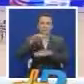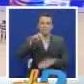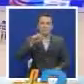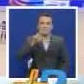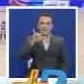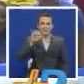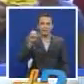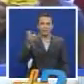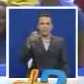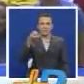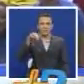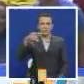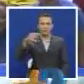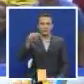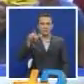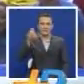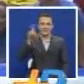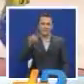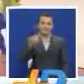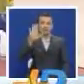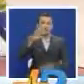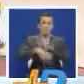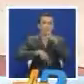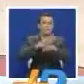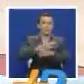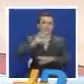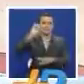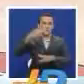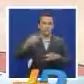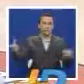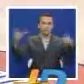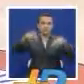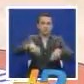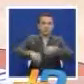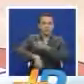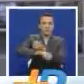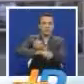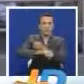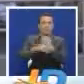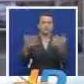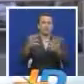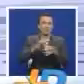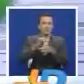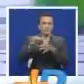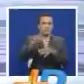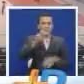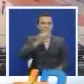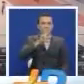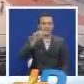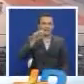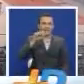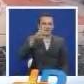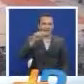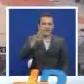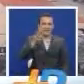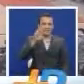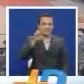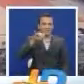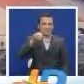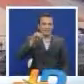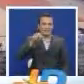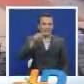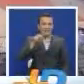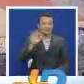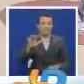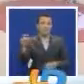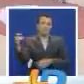se coronaron campeonas del segundo campeonato mundial de fútbol de salón femenino disputado en Barranca Bermeja, Santander, luego de derrotar 3-2